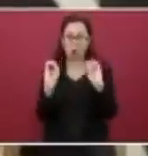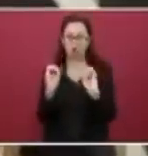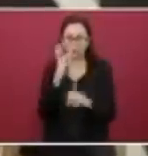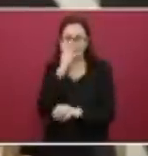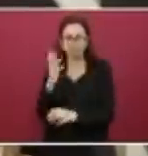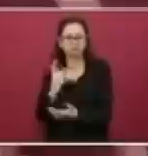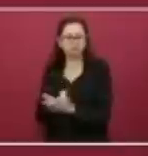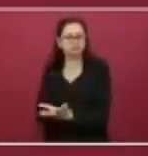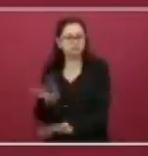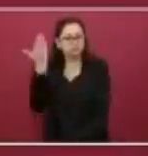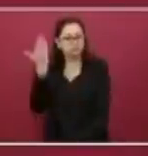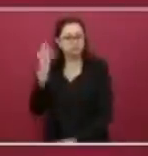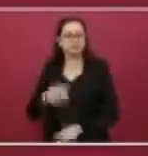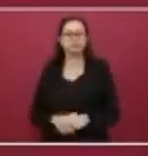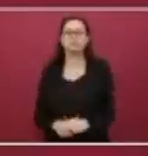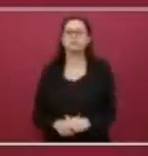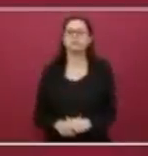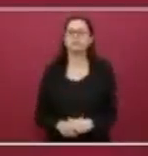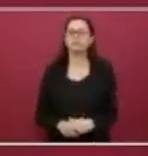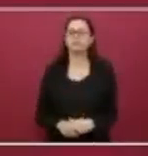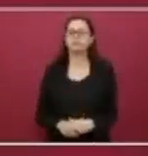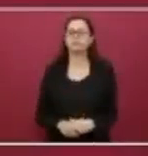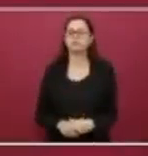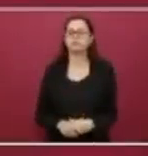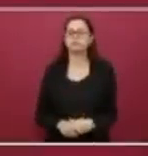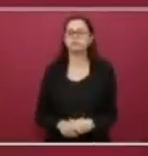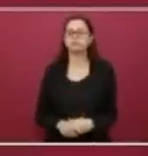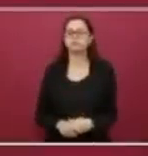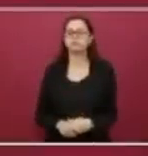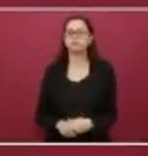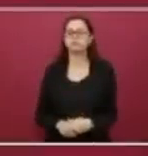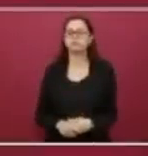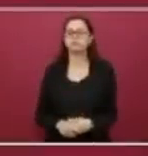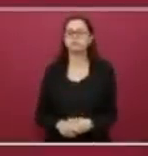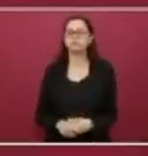bueno acerca de lo de